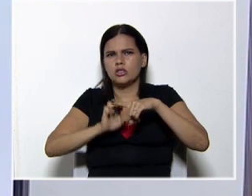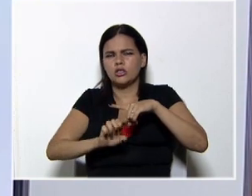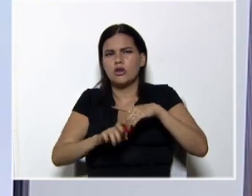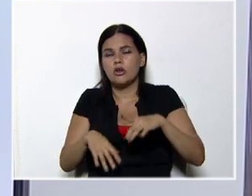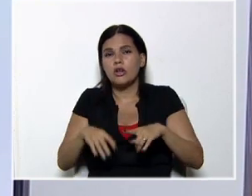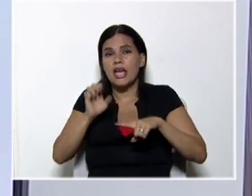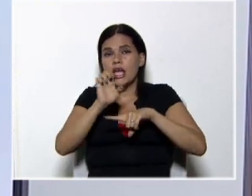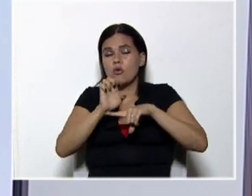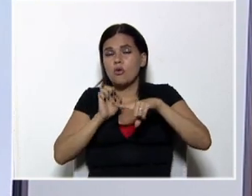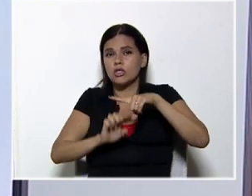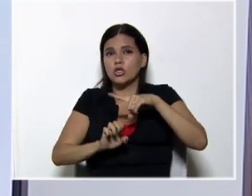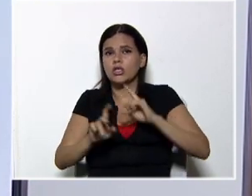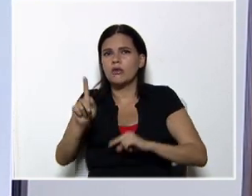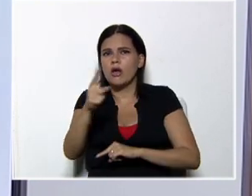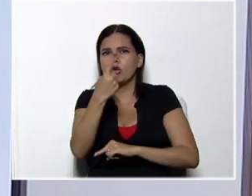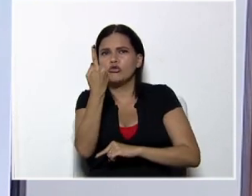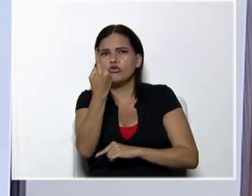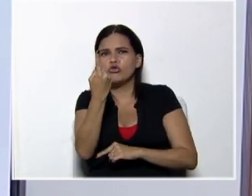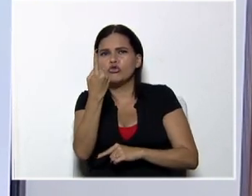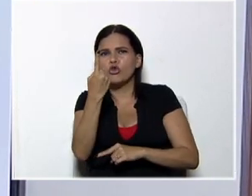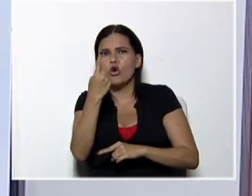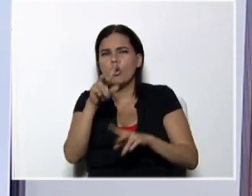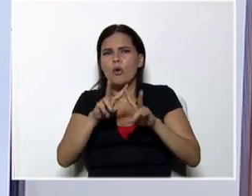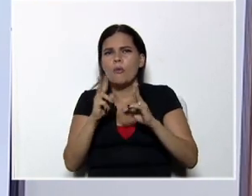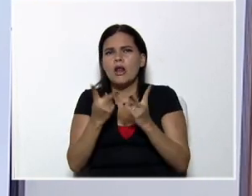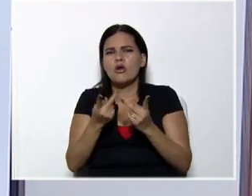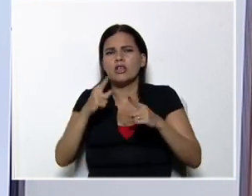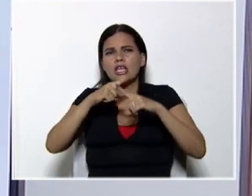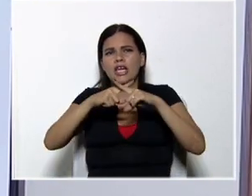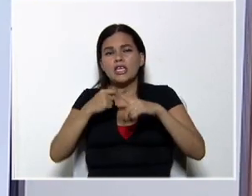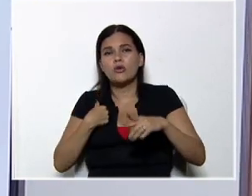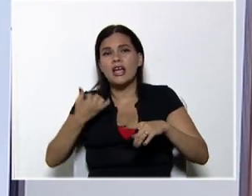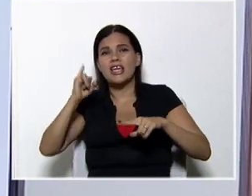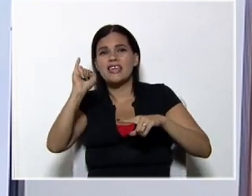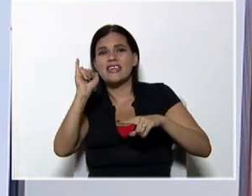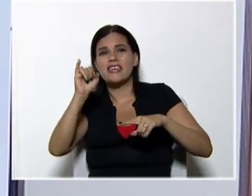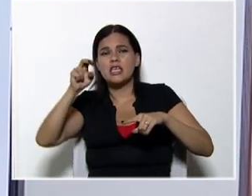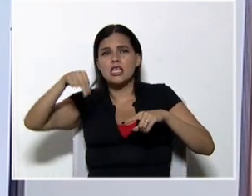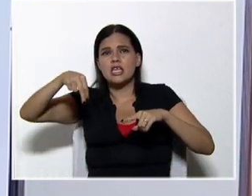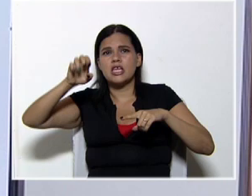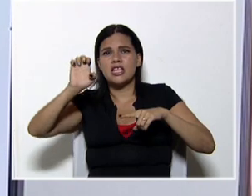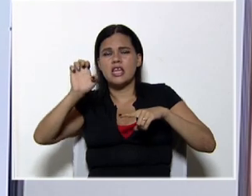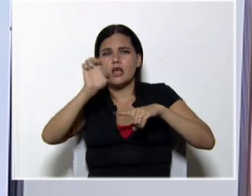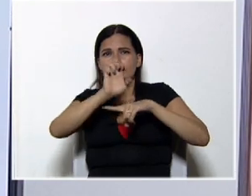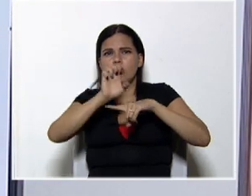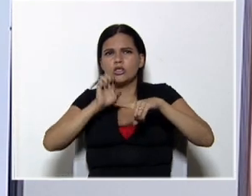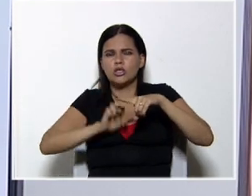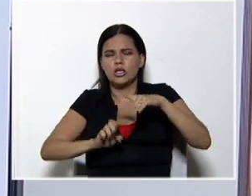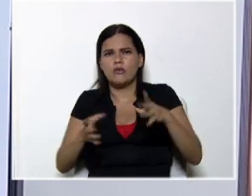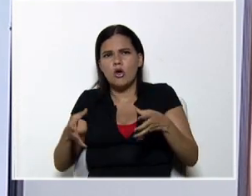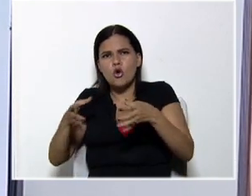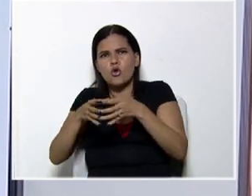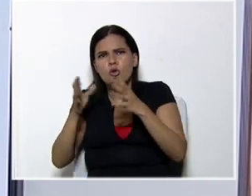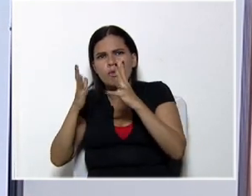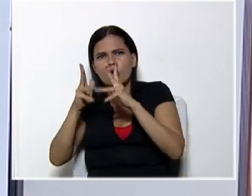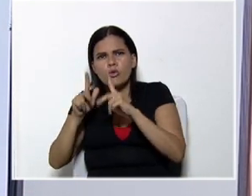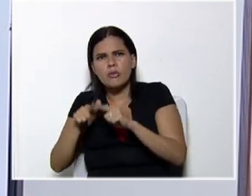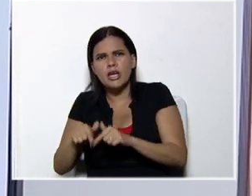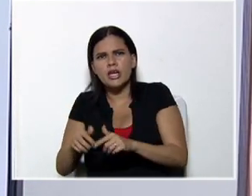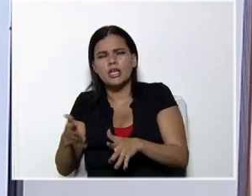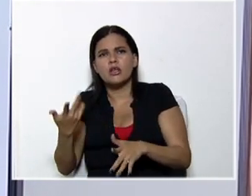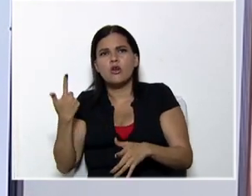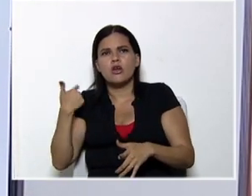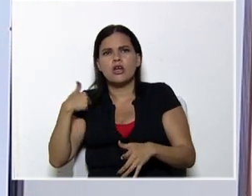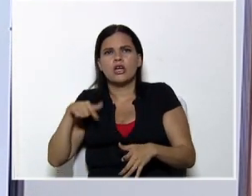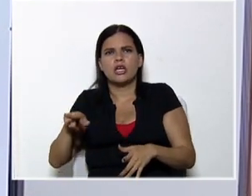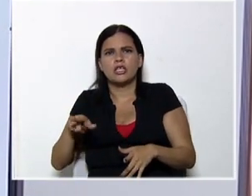un valor de x, mientras que una inecuación te va a dar un conjunto numérico que pertenece